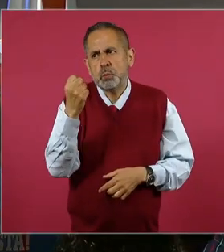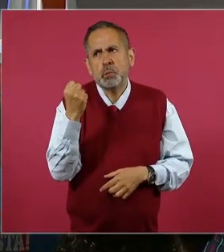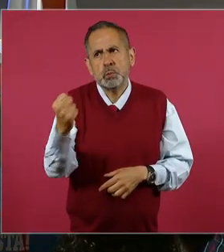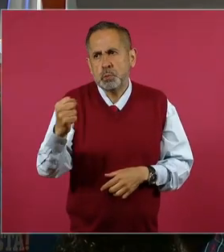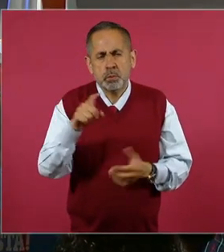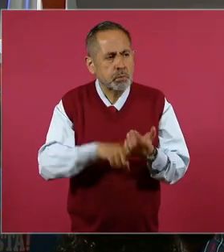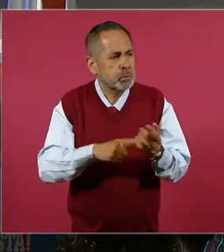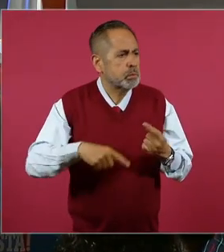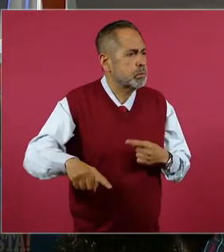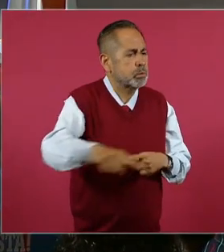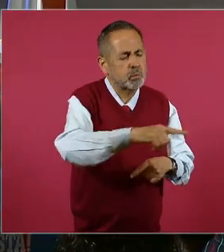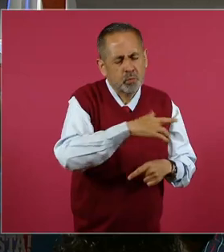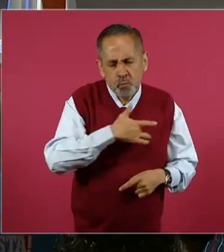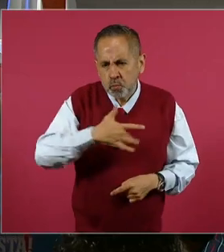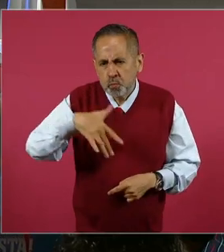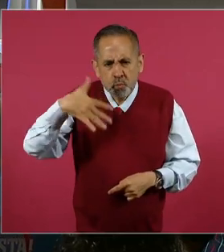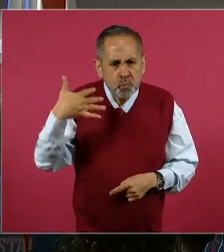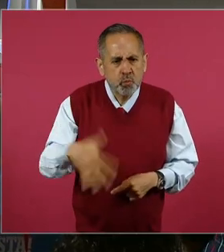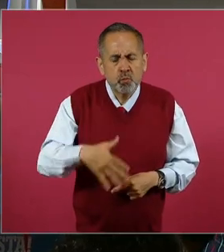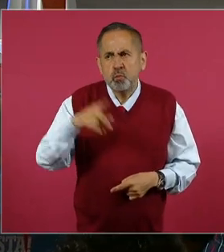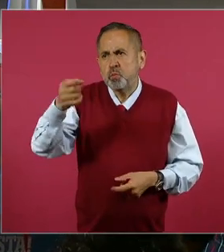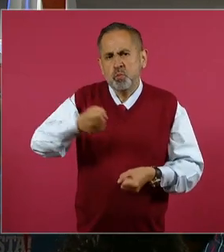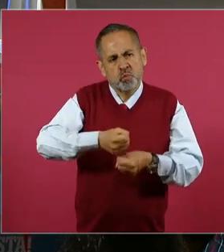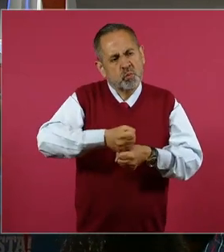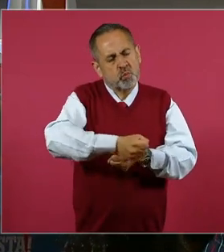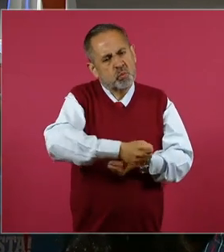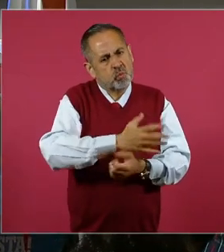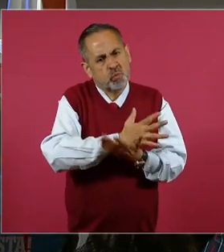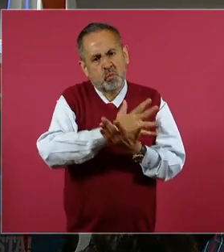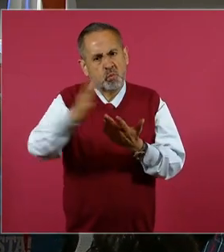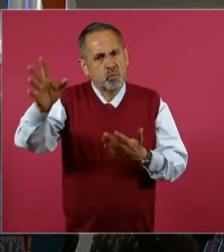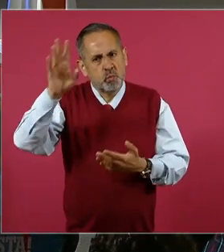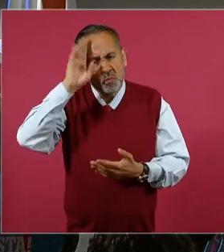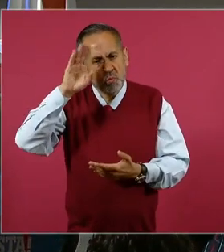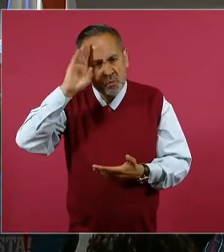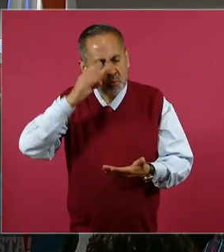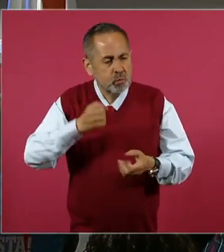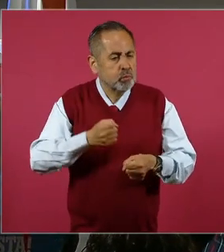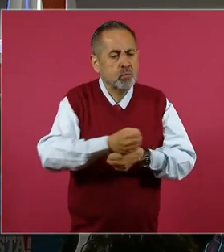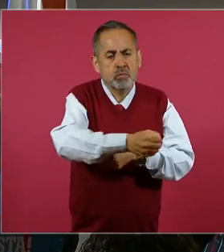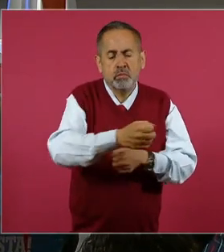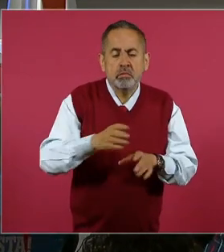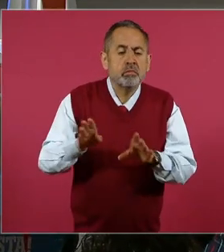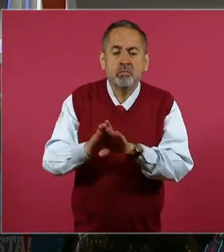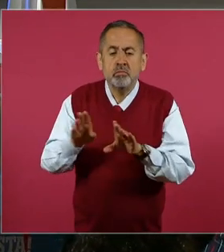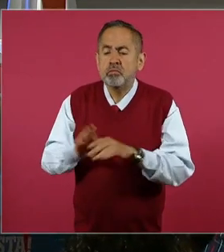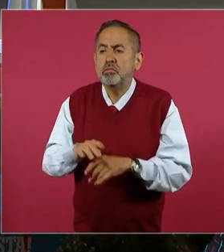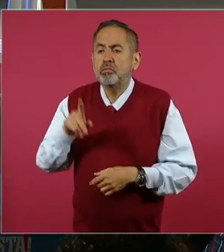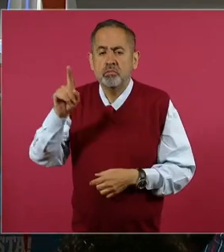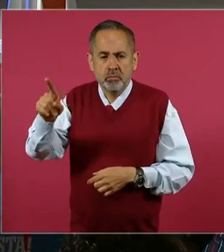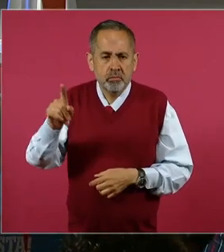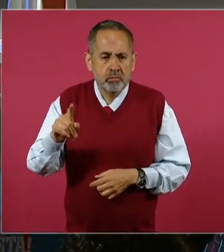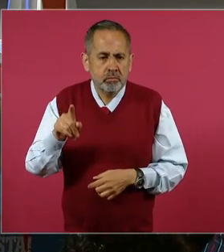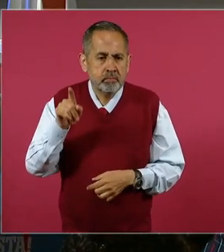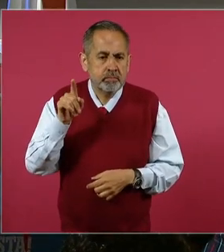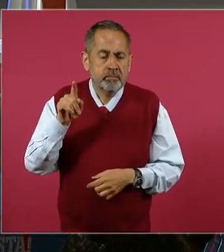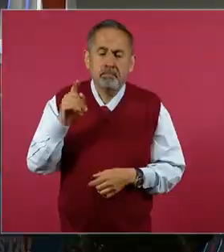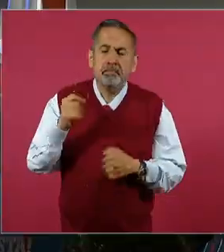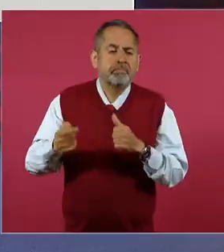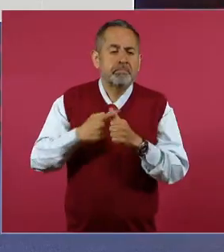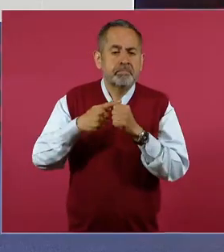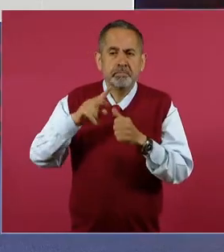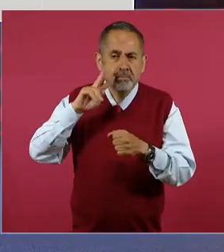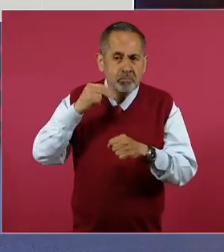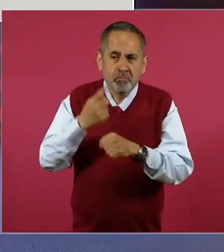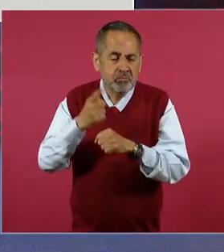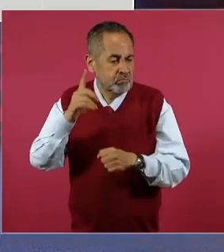doloroso y transgresor. Comenzó con un acto de voluntad personal contra